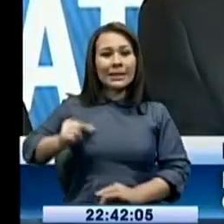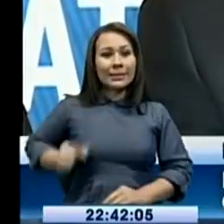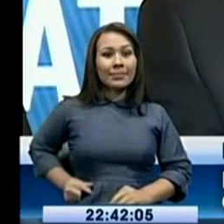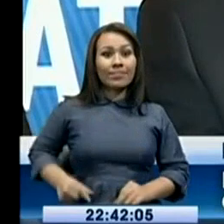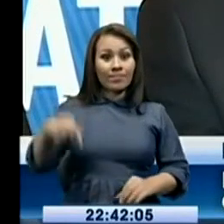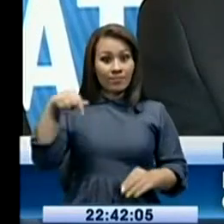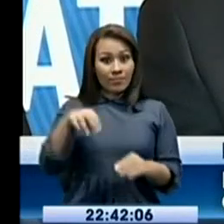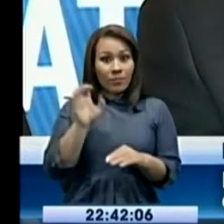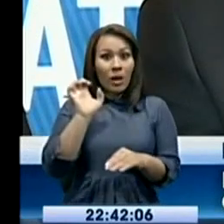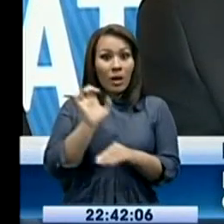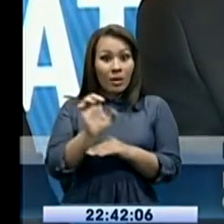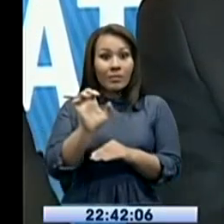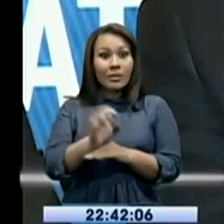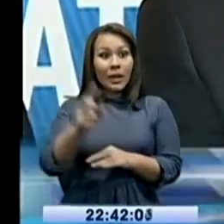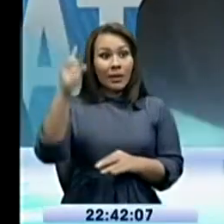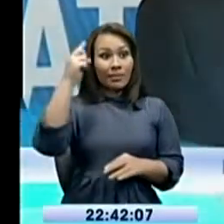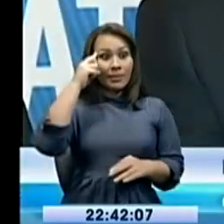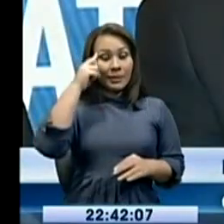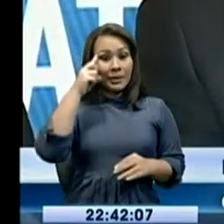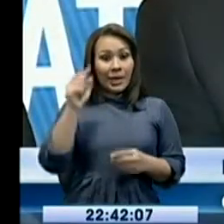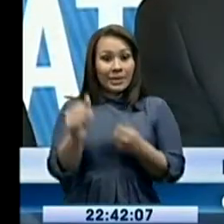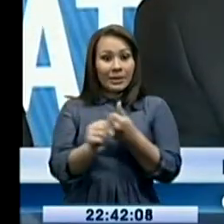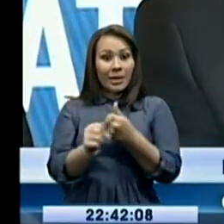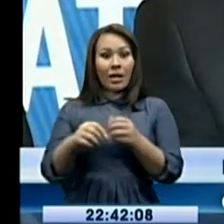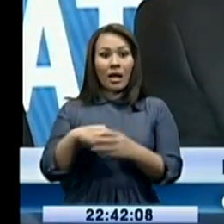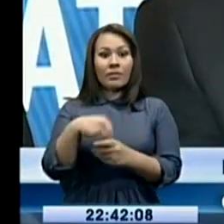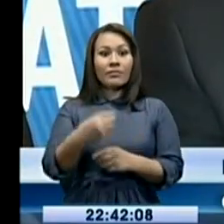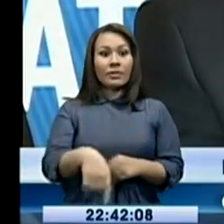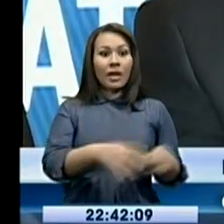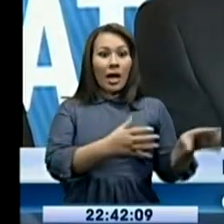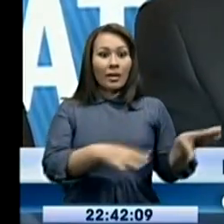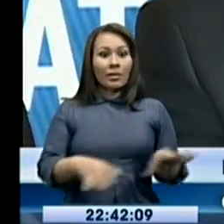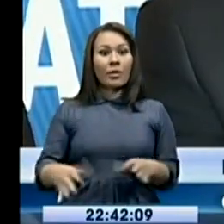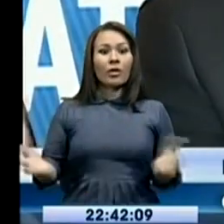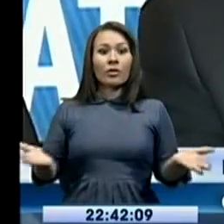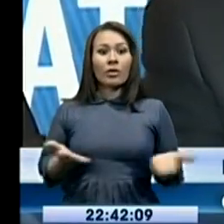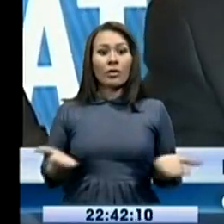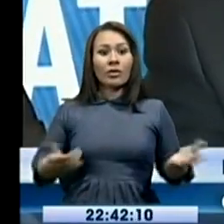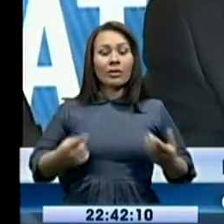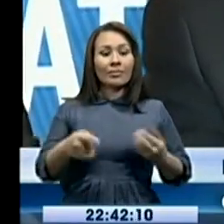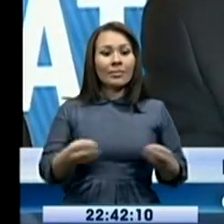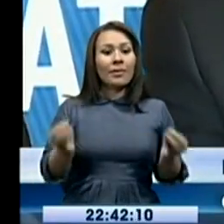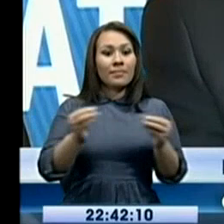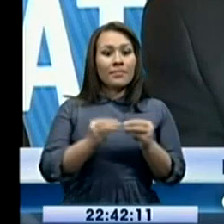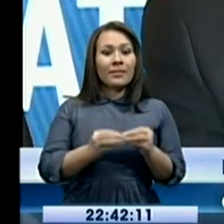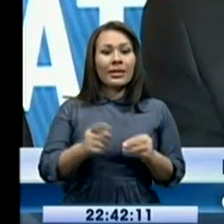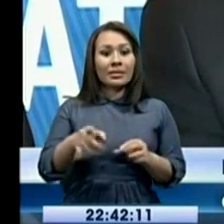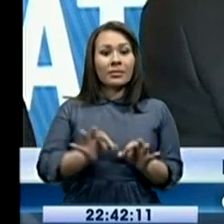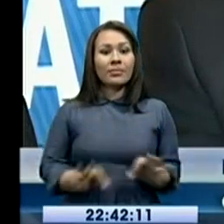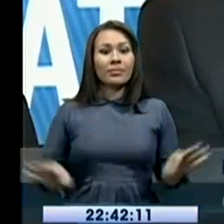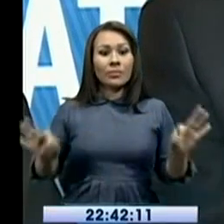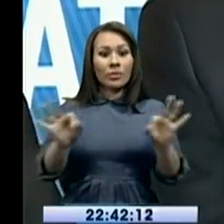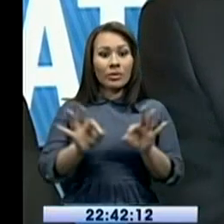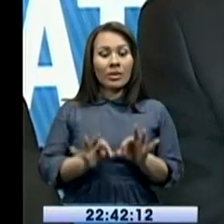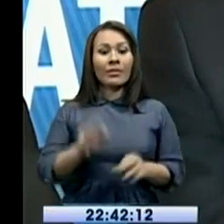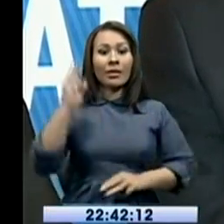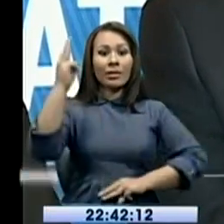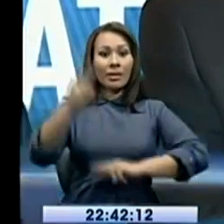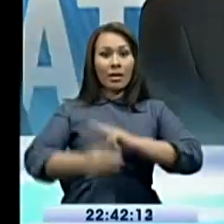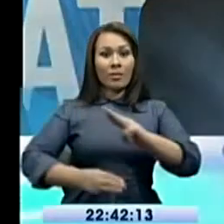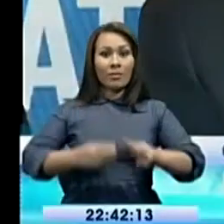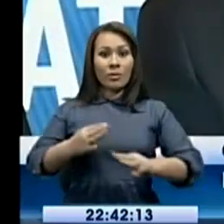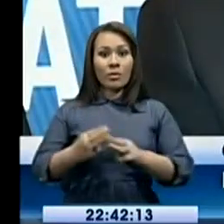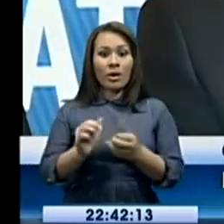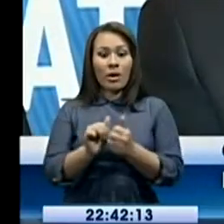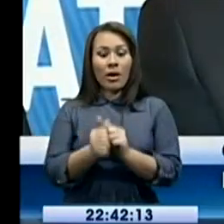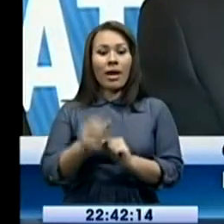estar consciente que estamos frente al evento de desarrollo urbano sustentable más importante que se hace en el mundo. Esto se hace